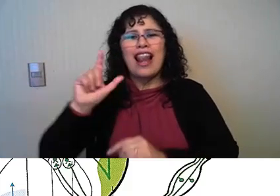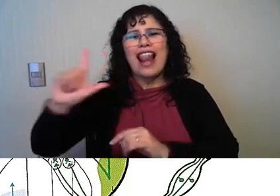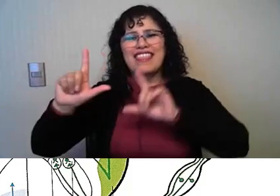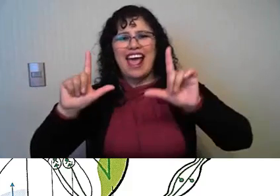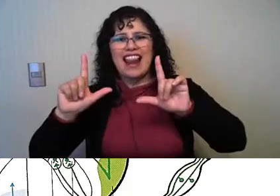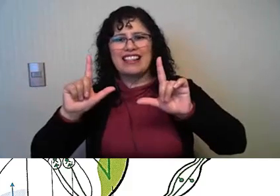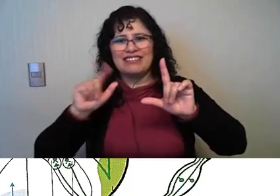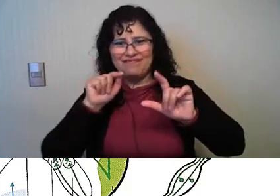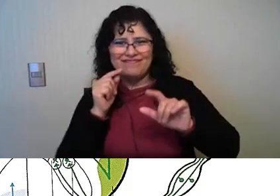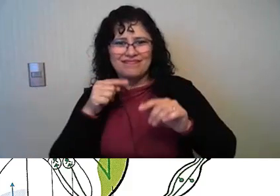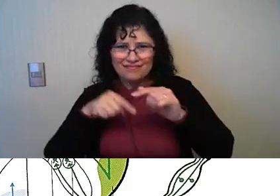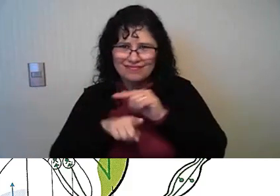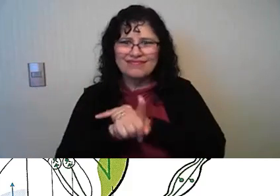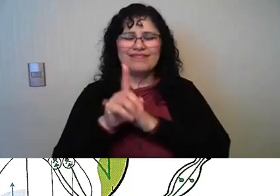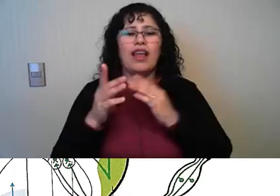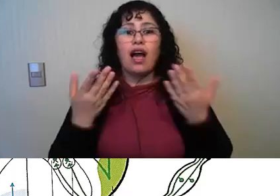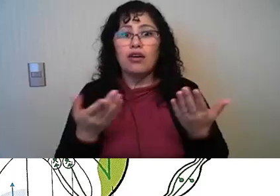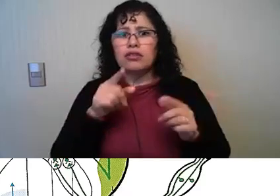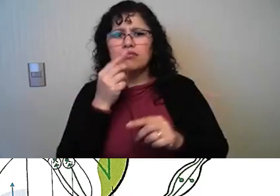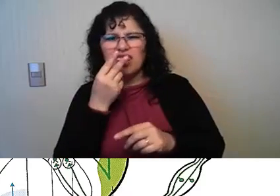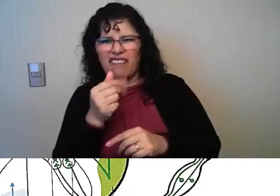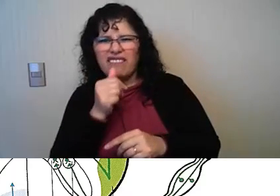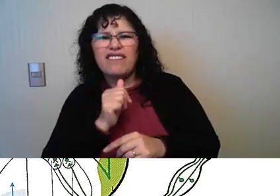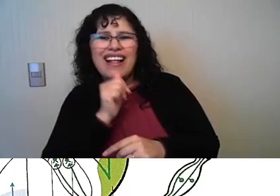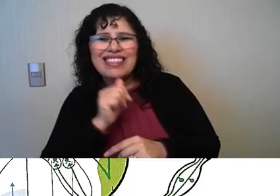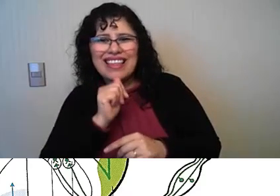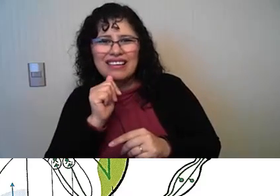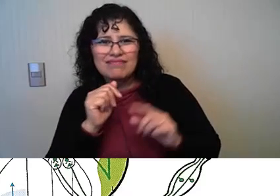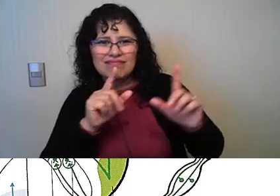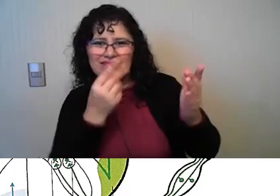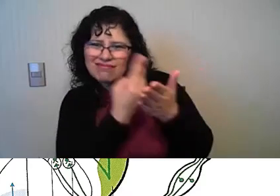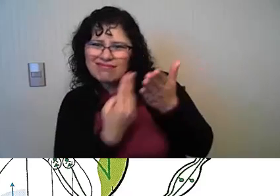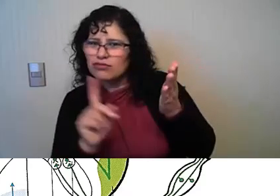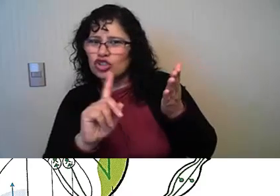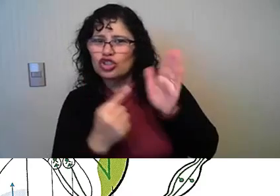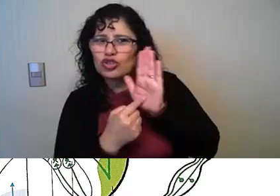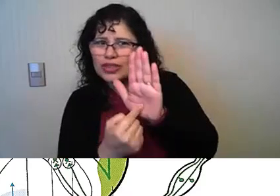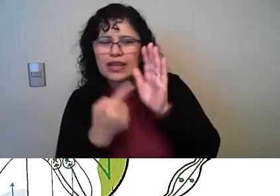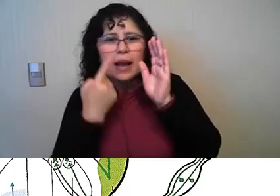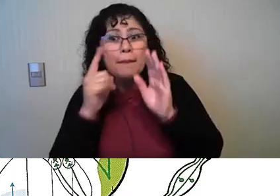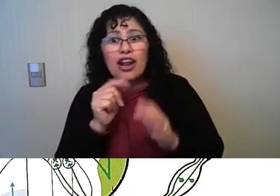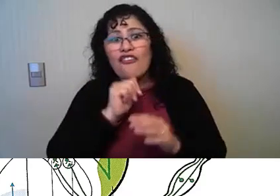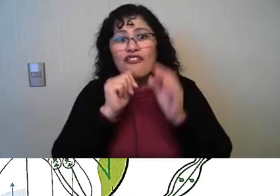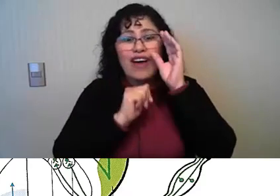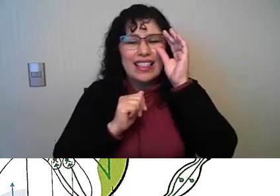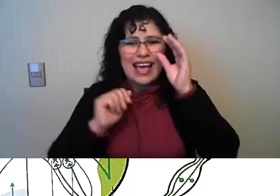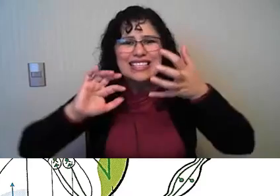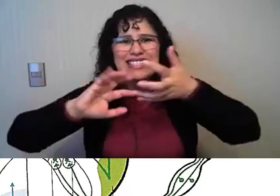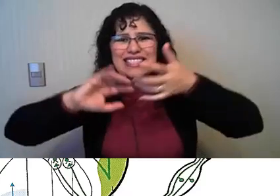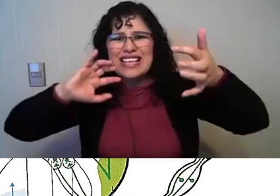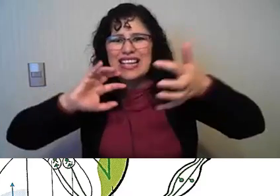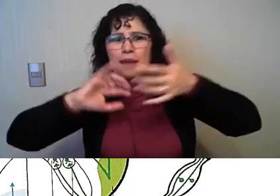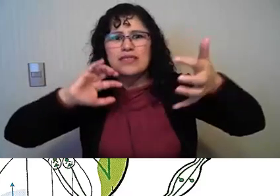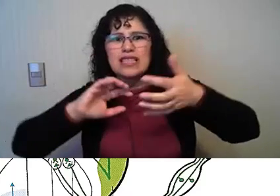que carece este esquema es que debiese haber una sinapsis a nivel del colículo inferior